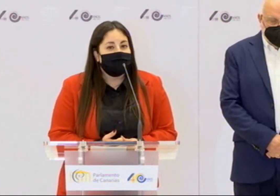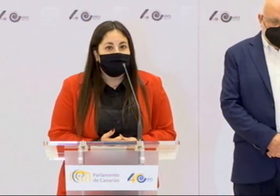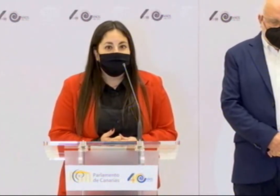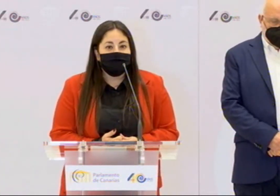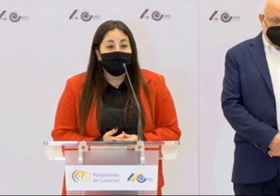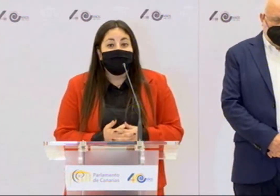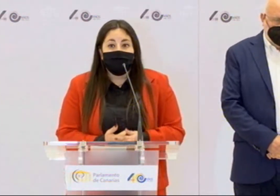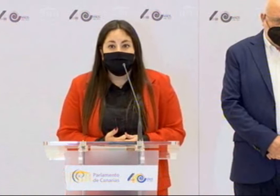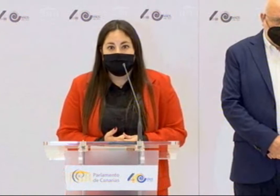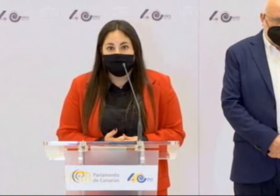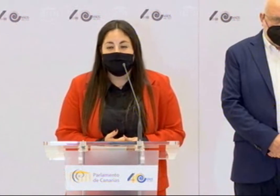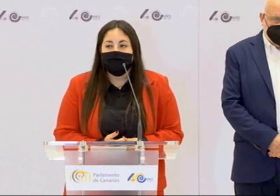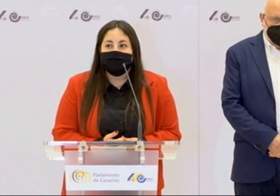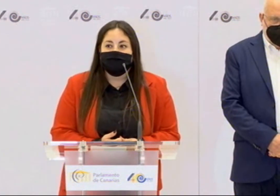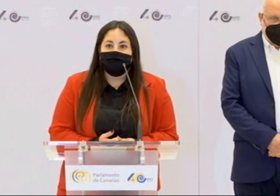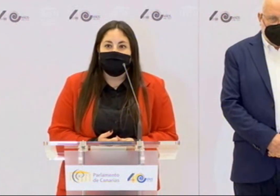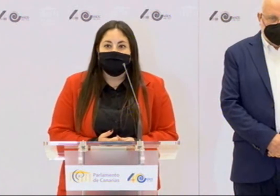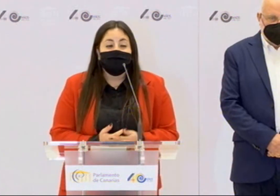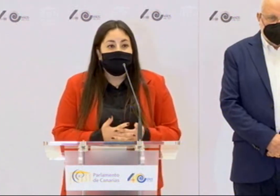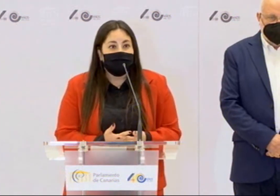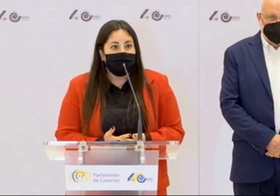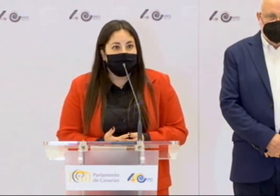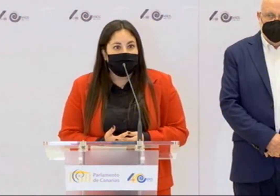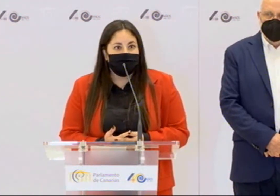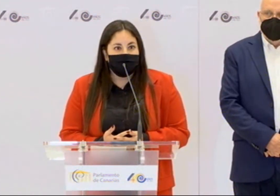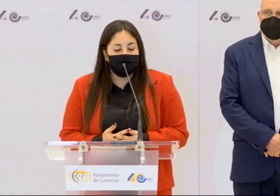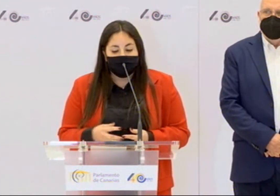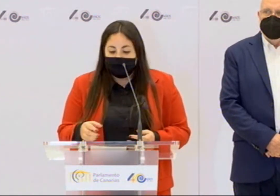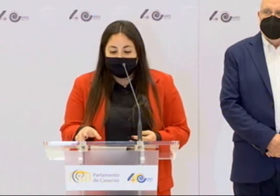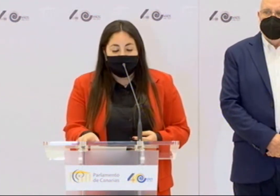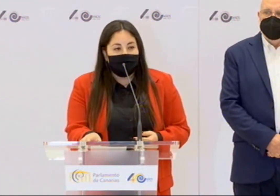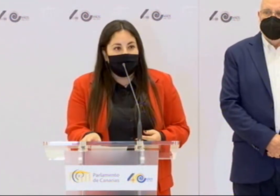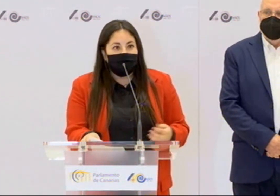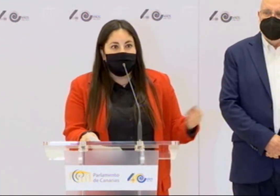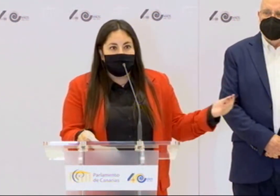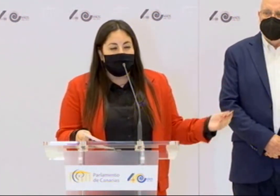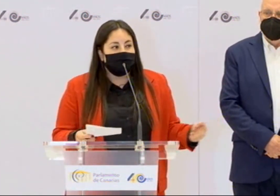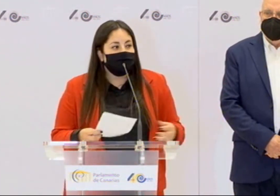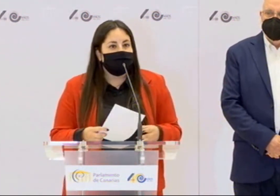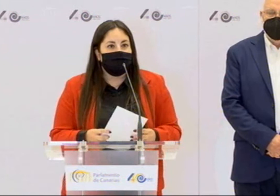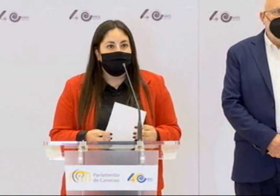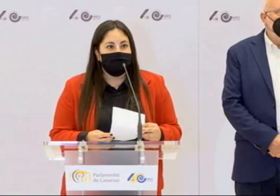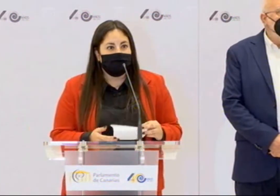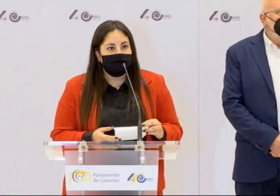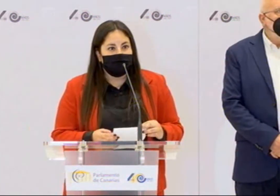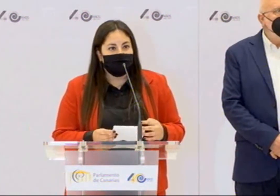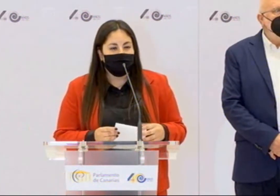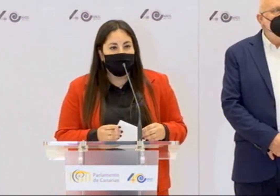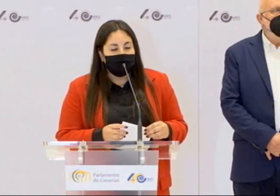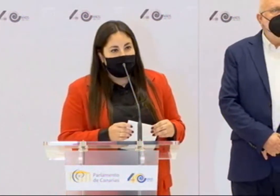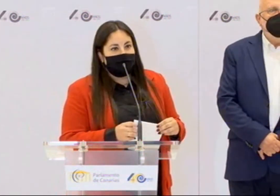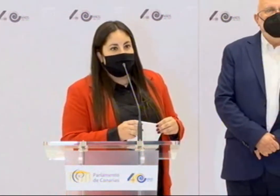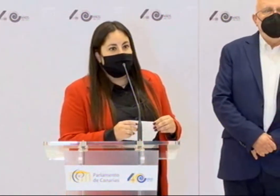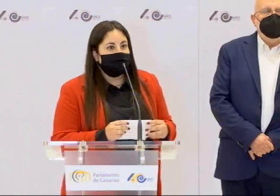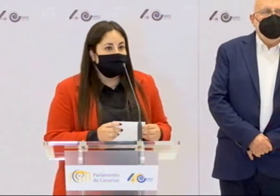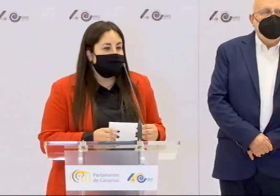de la gente, que no es otra cosa que estar del lado bueno de la historia. Y sin más les dejo con algunas de nuestras propuestas y valoración